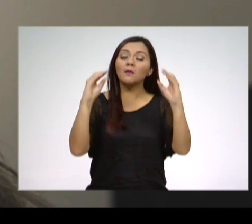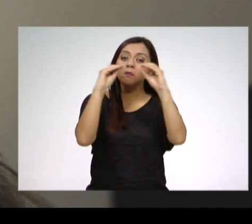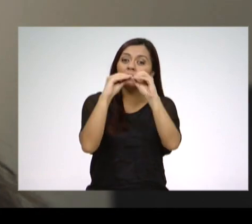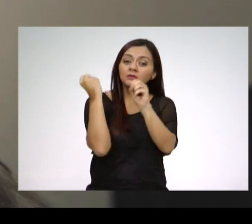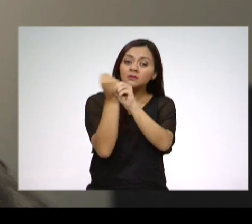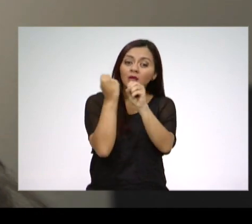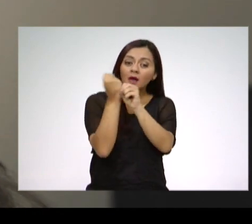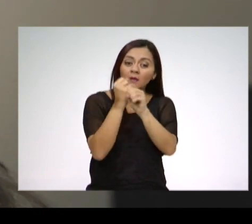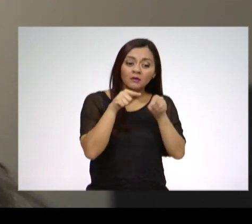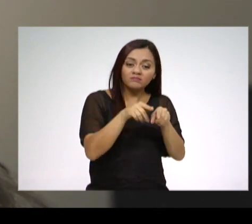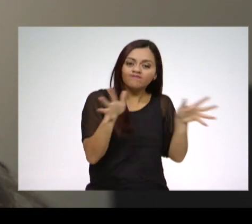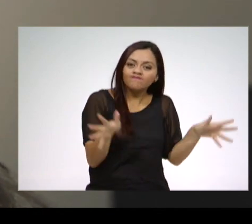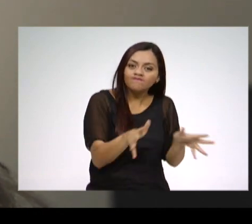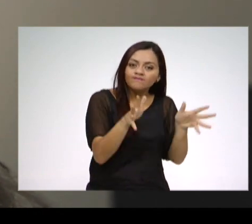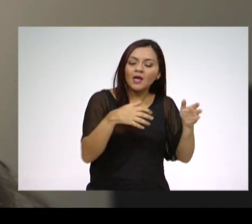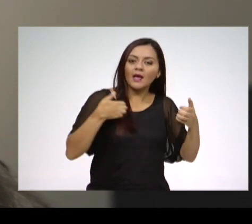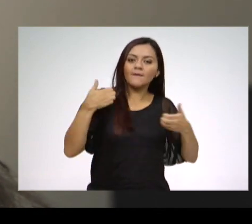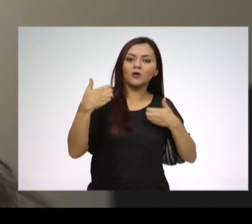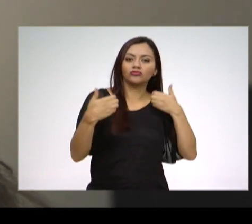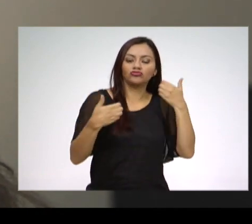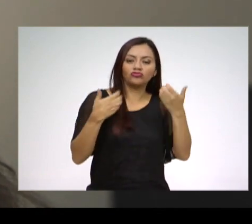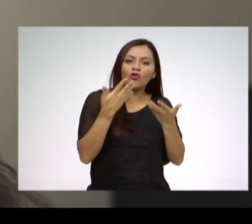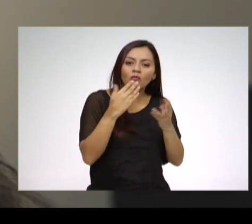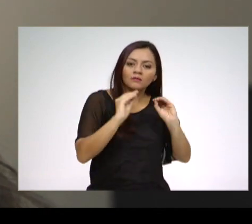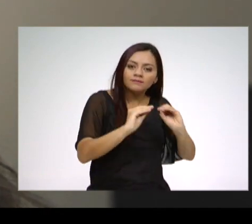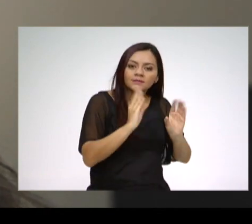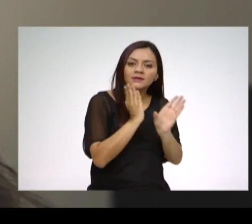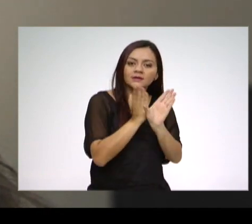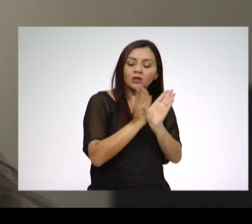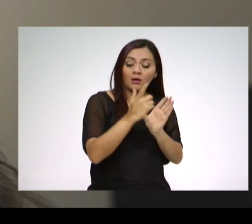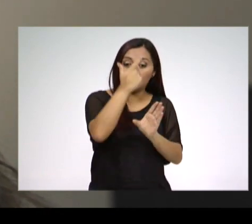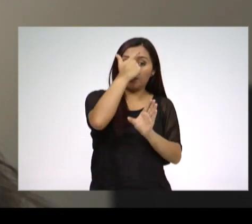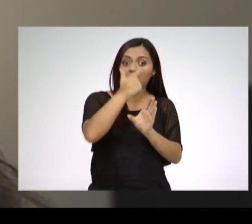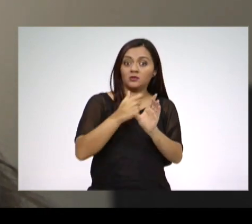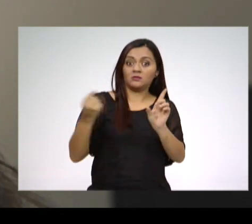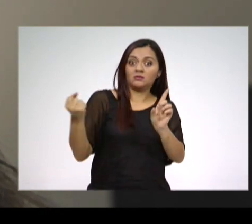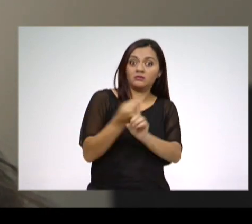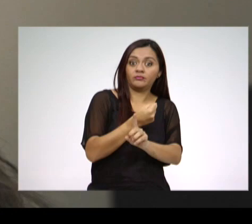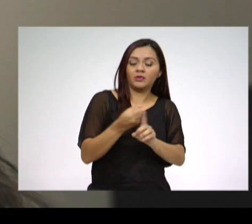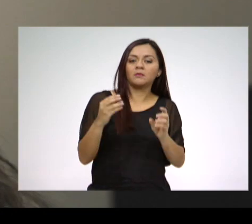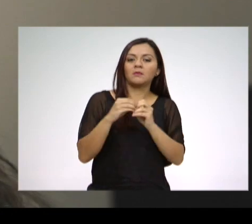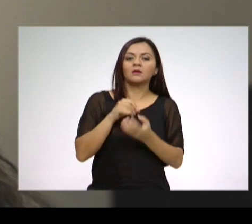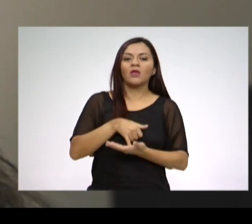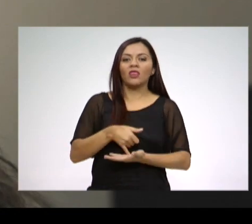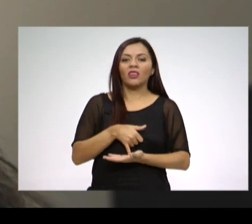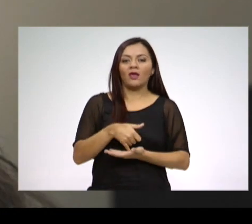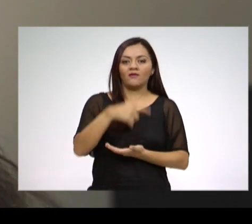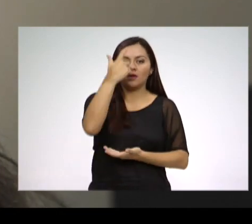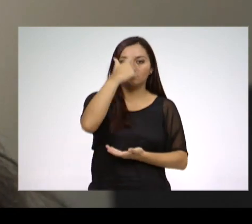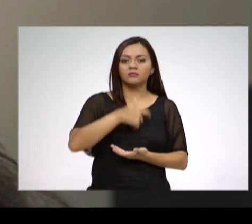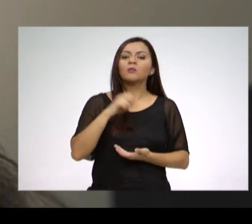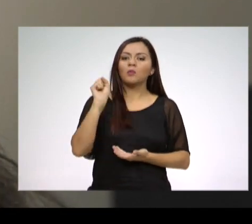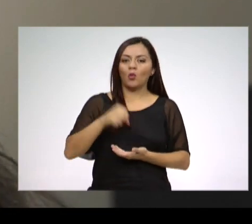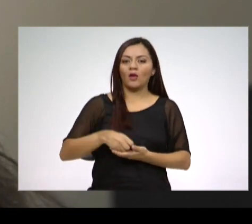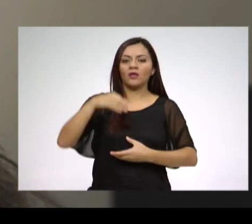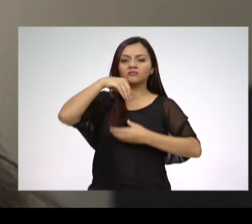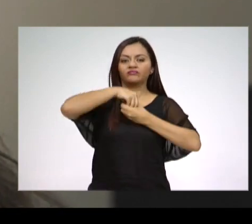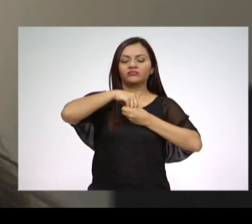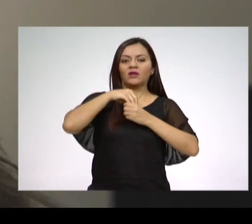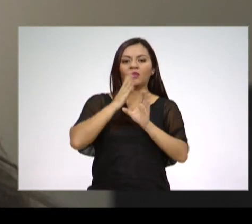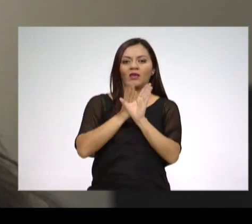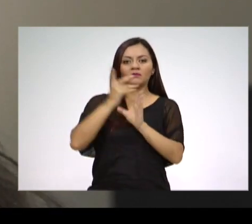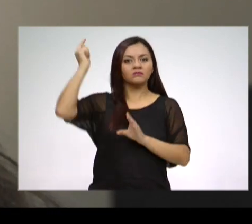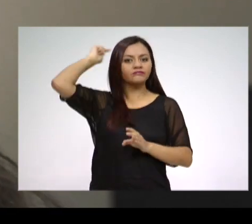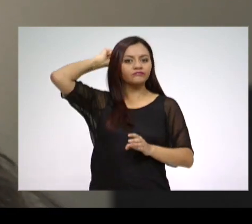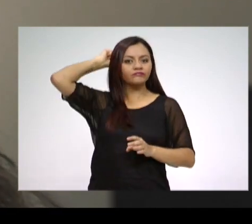emocional de esa persona que agrede, porque quizás el agresor es la persona más débil de este asunto, de esta relación de bullying,